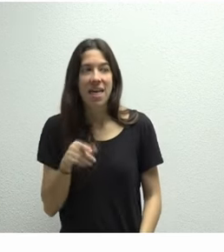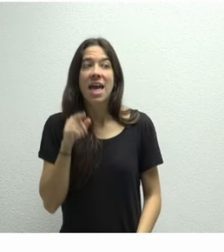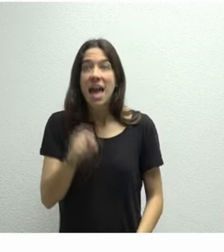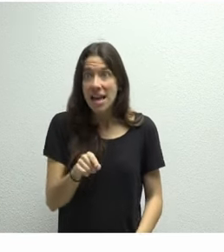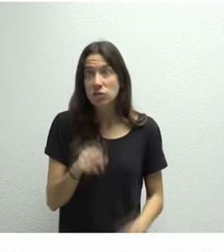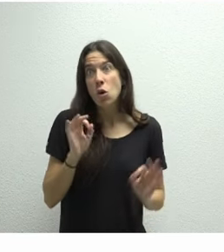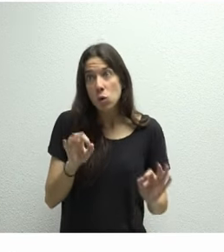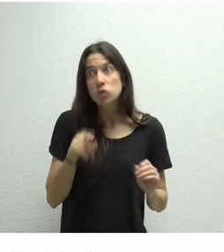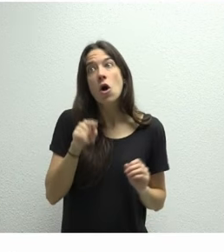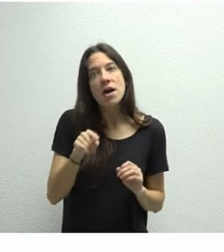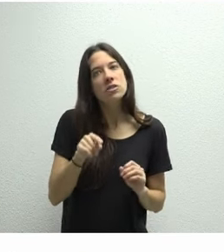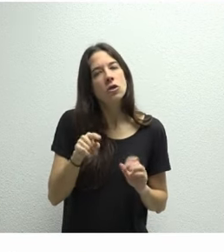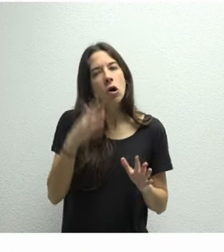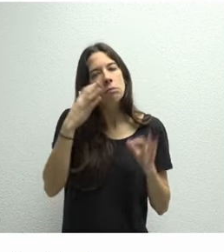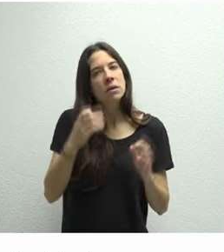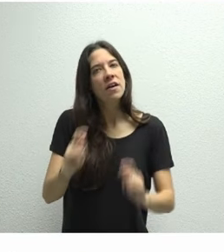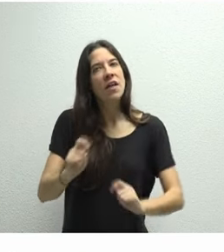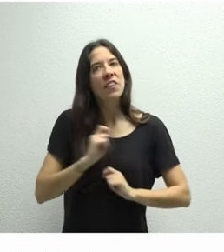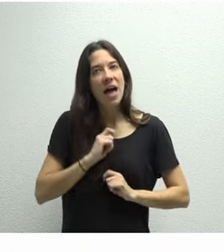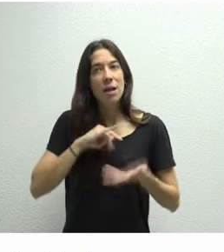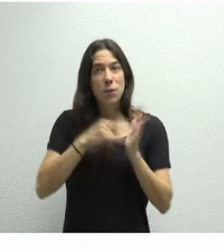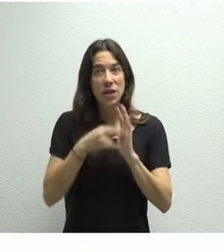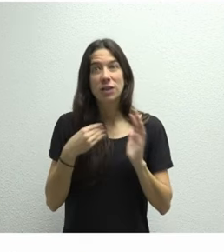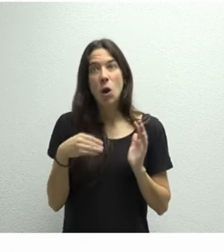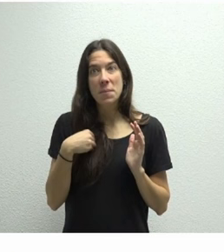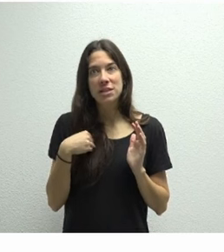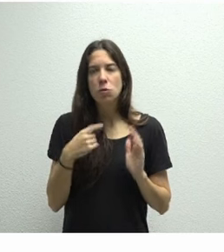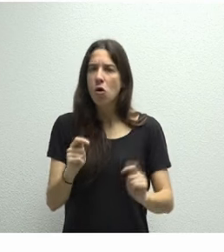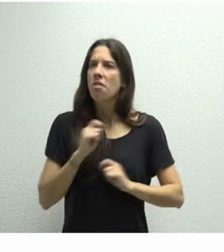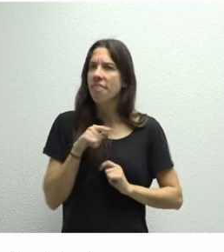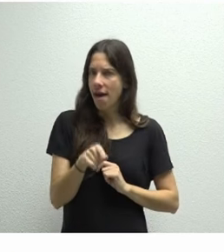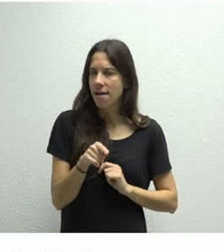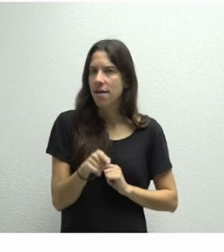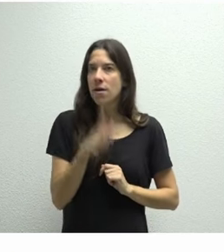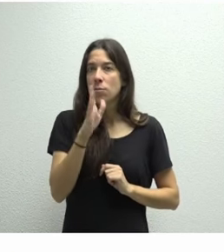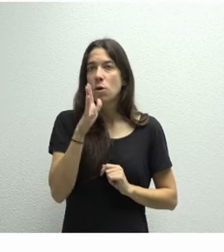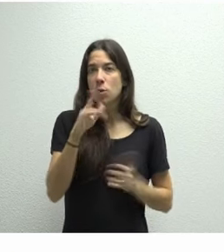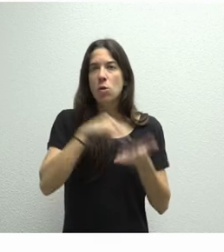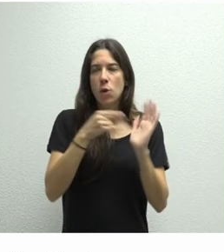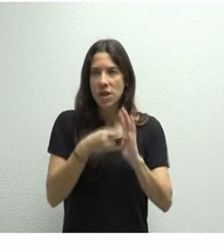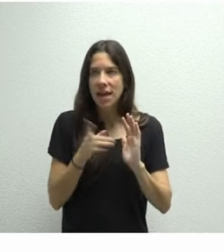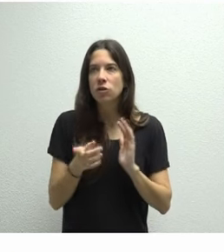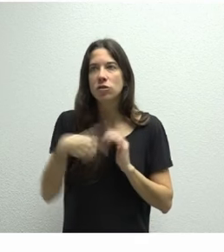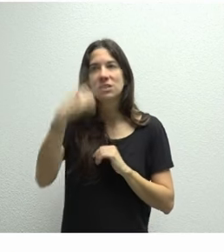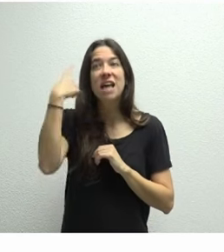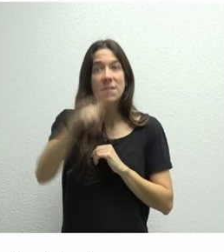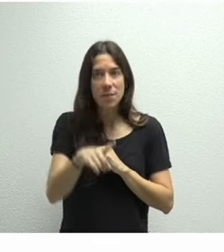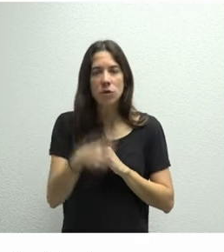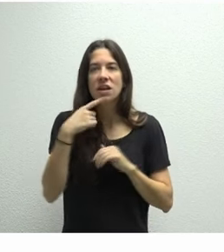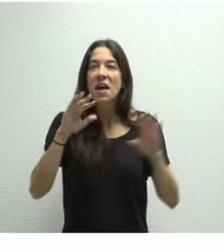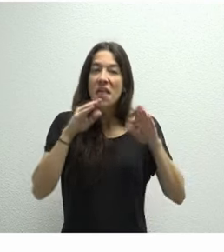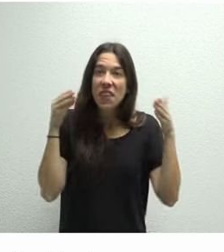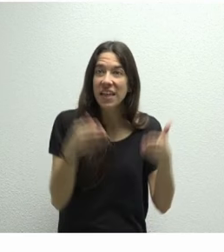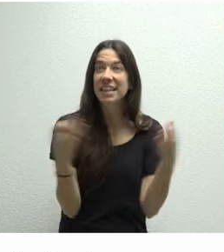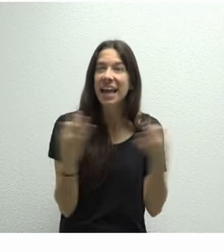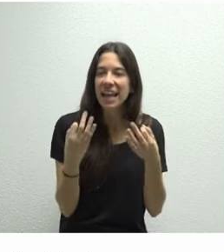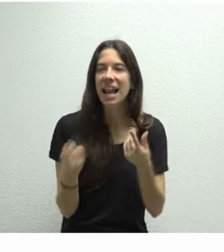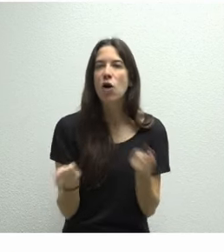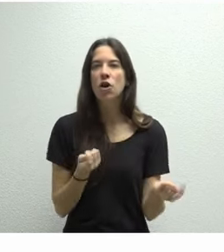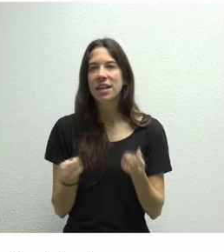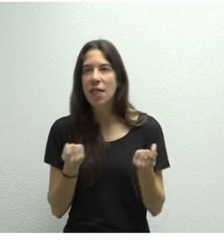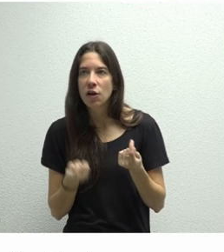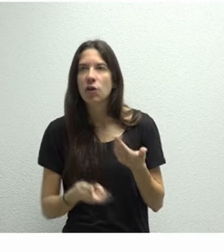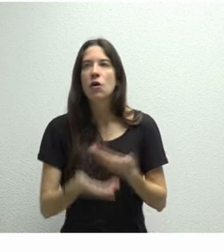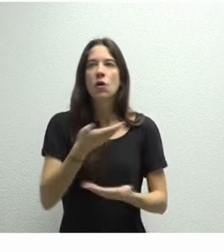precisamente nos aporta este este proyecto porque este proyecto como bien sabemos pone ese centro en la coordinación en la